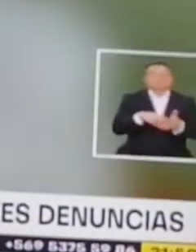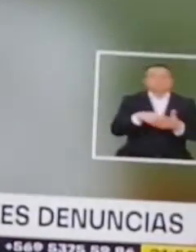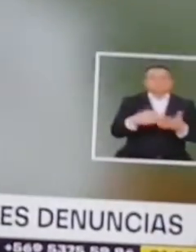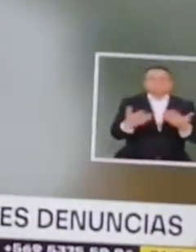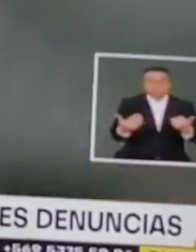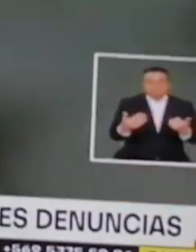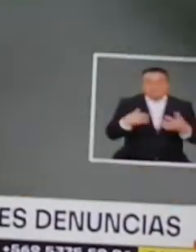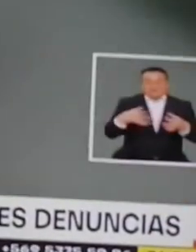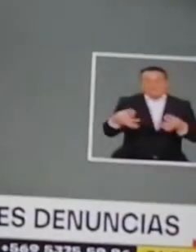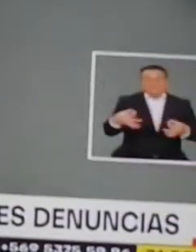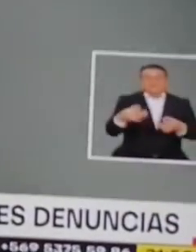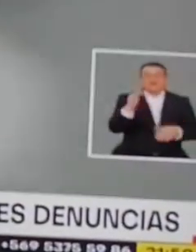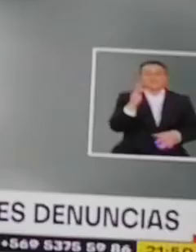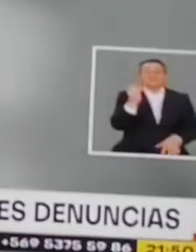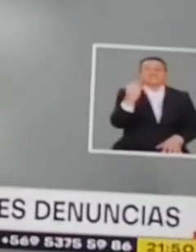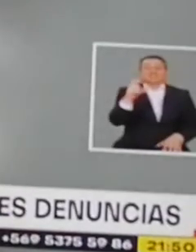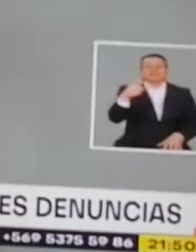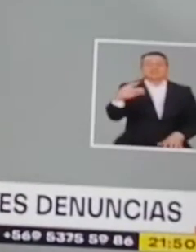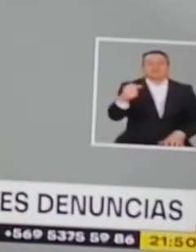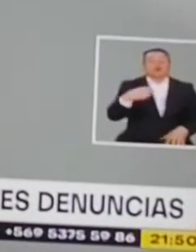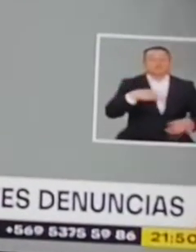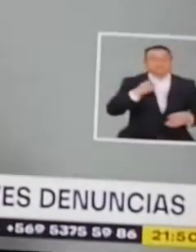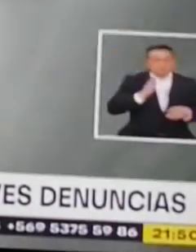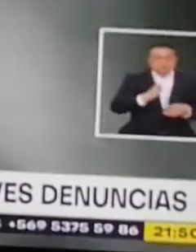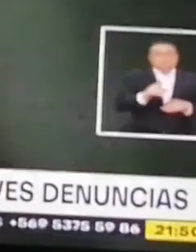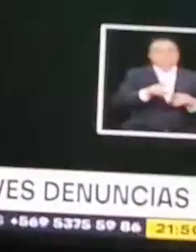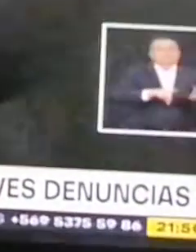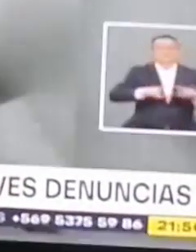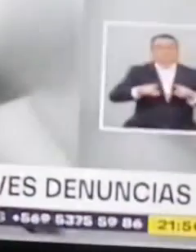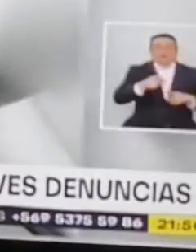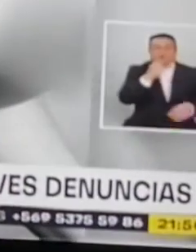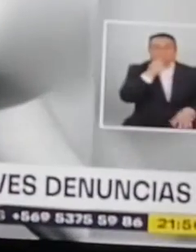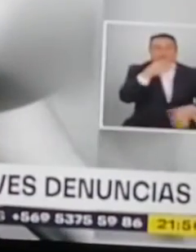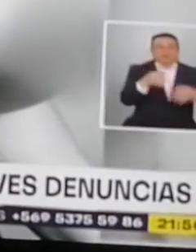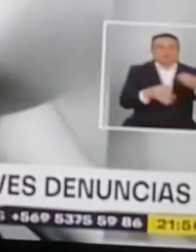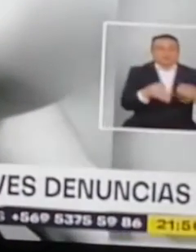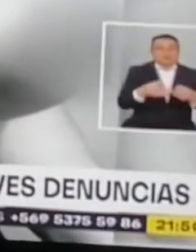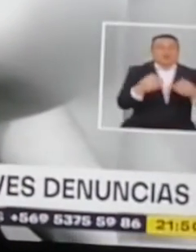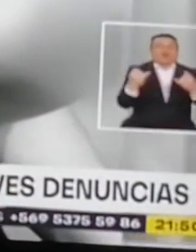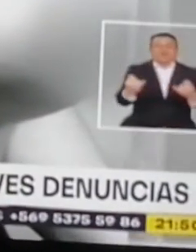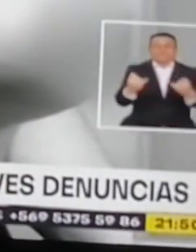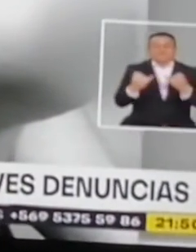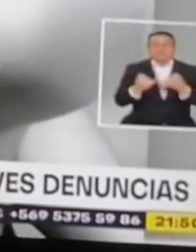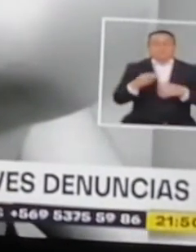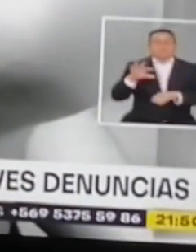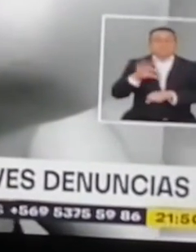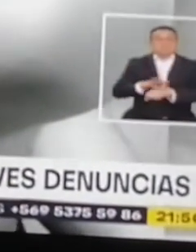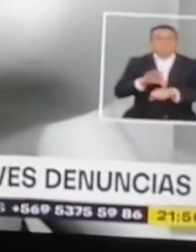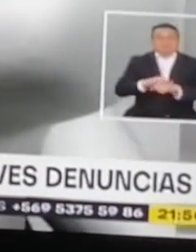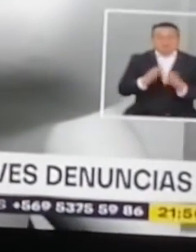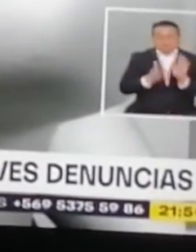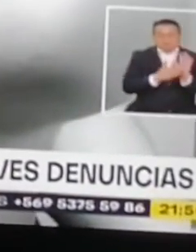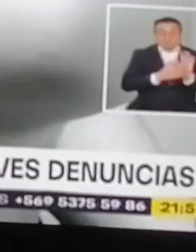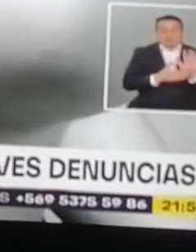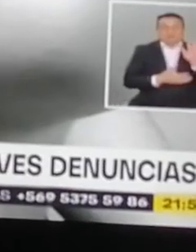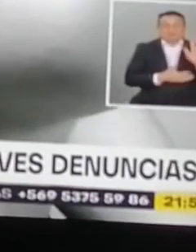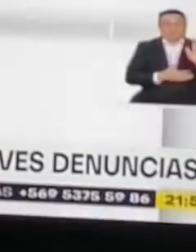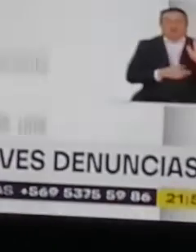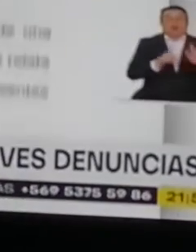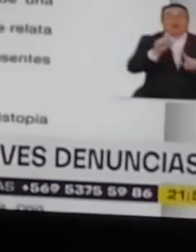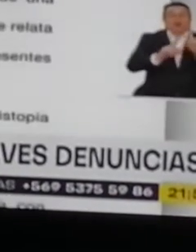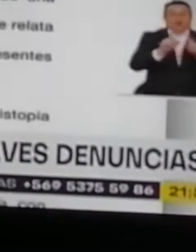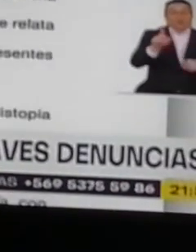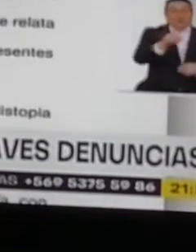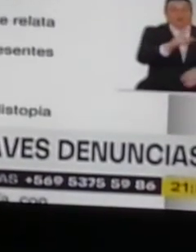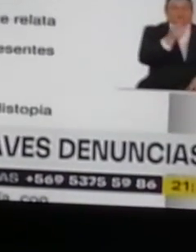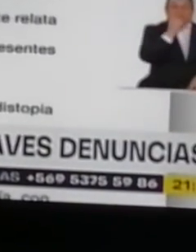acceso a sus fichas clínicas para poder seguir con las acciones judiciales. Con informes médicos en mano, algunas de ellas